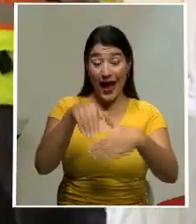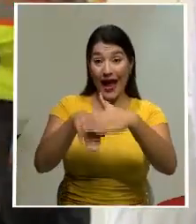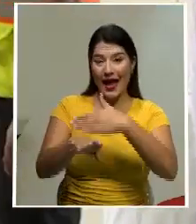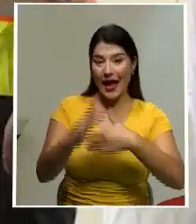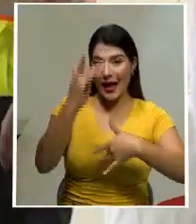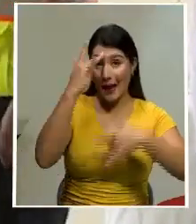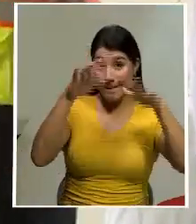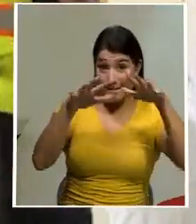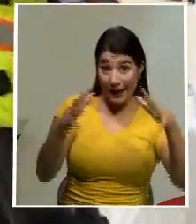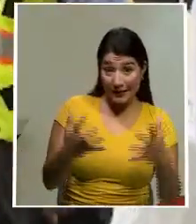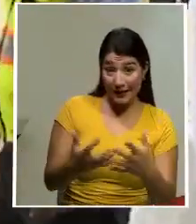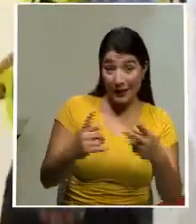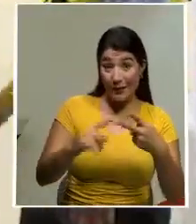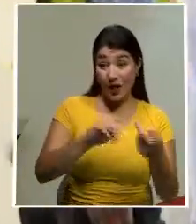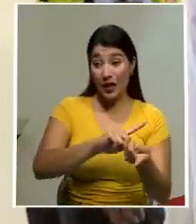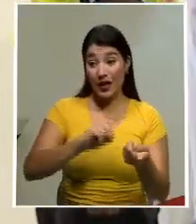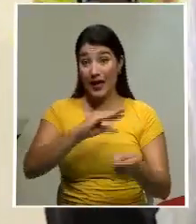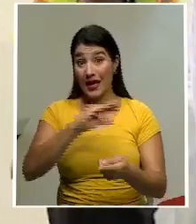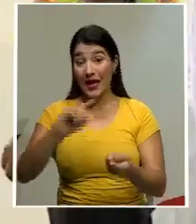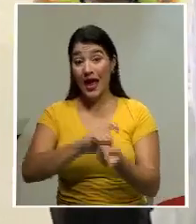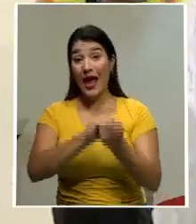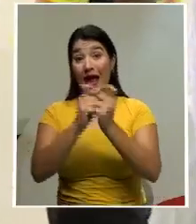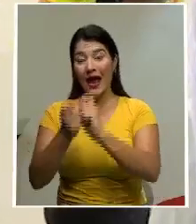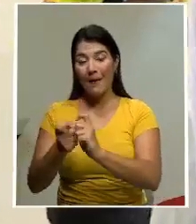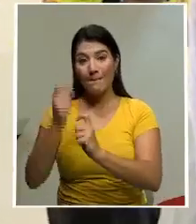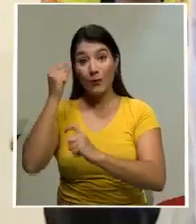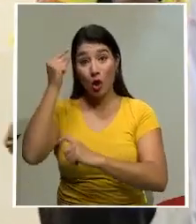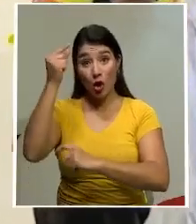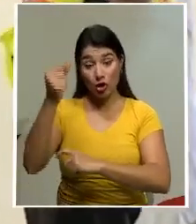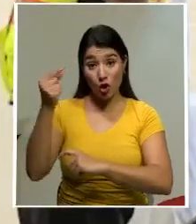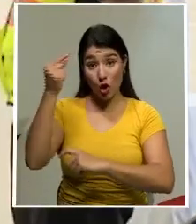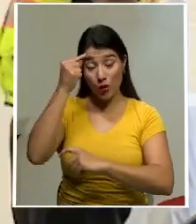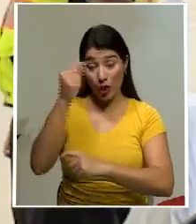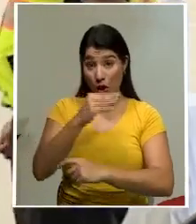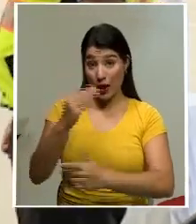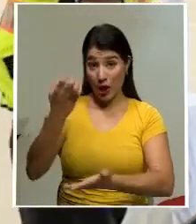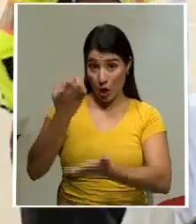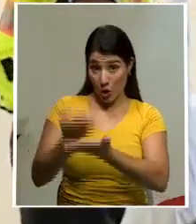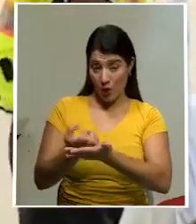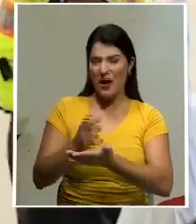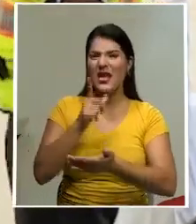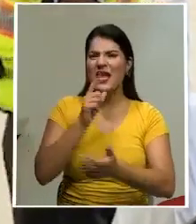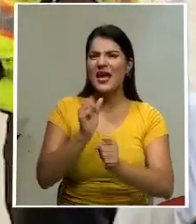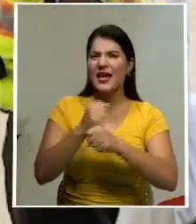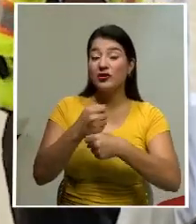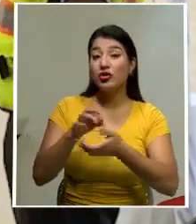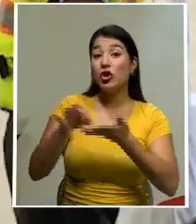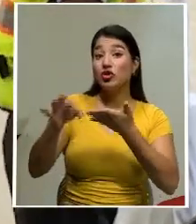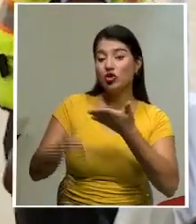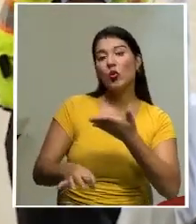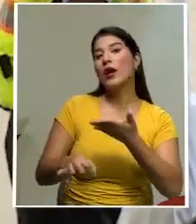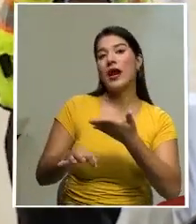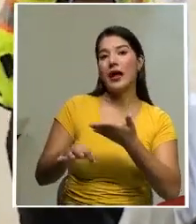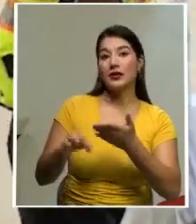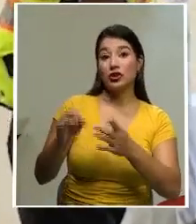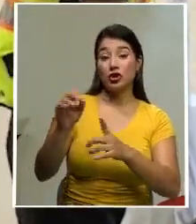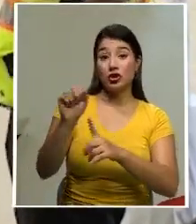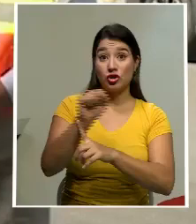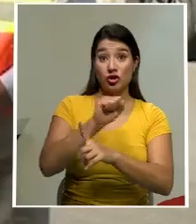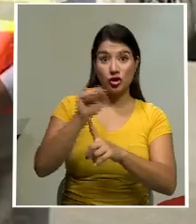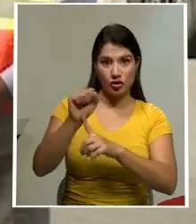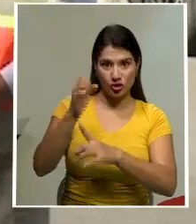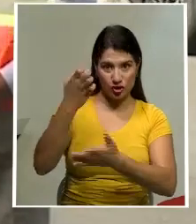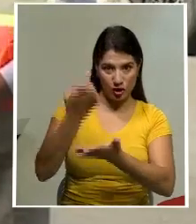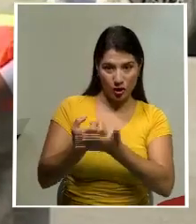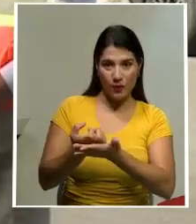reestructuración del Estado y de la economía, realizado por la Escuela de Sociología y que hizo una valoración principalmente del tercer año